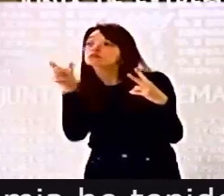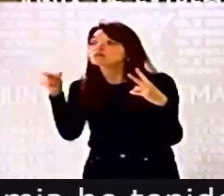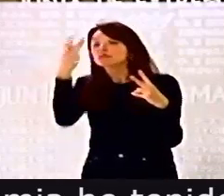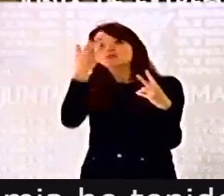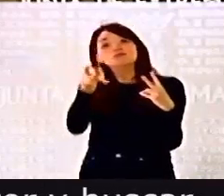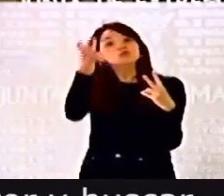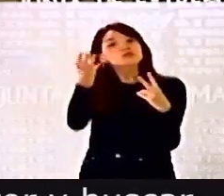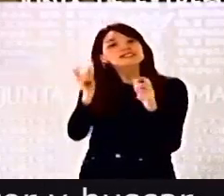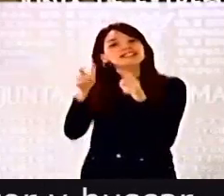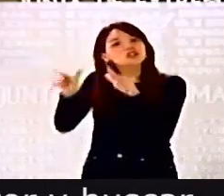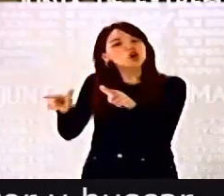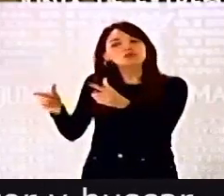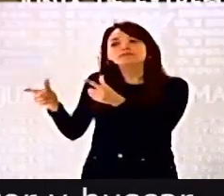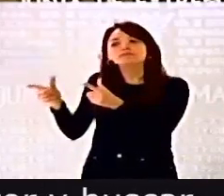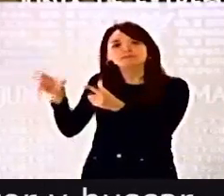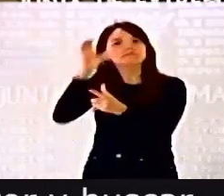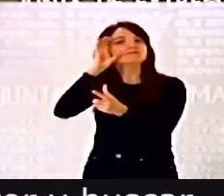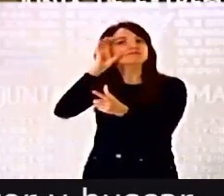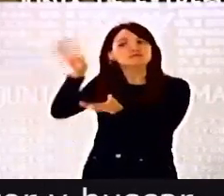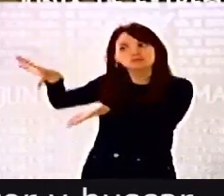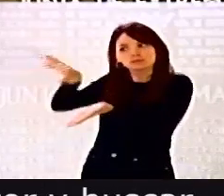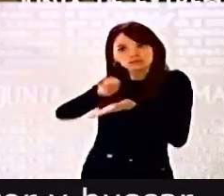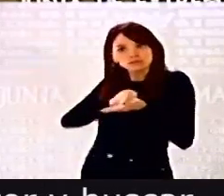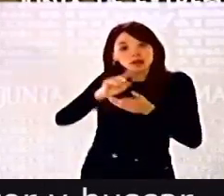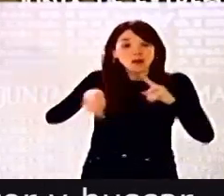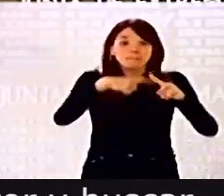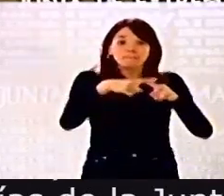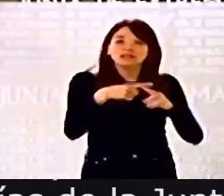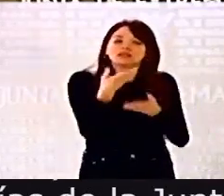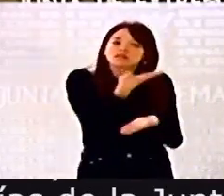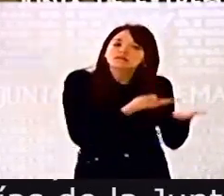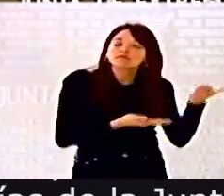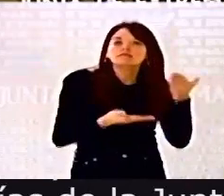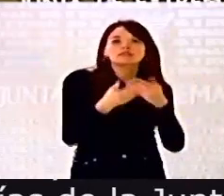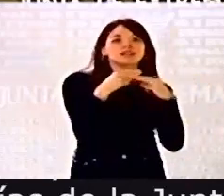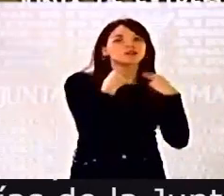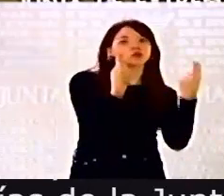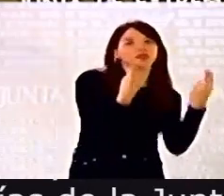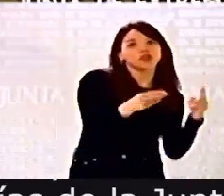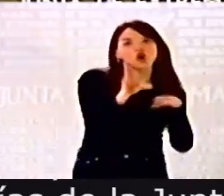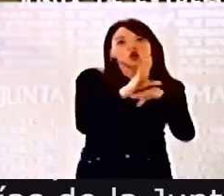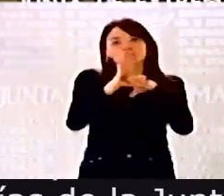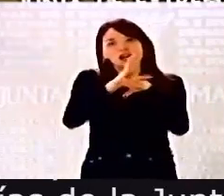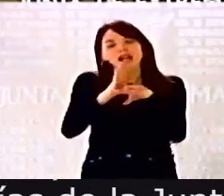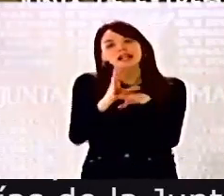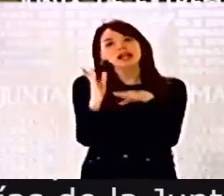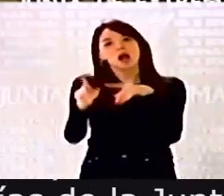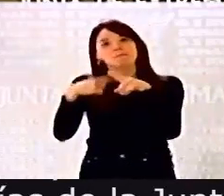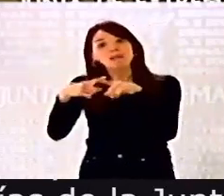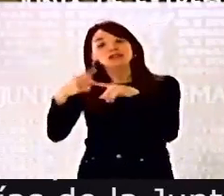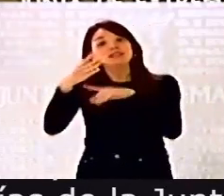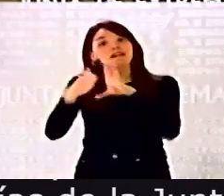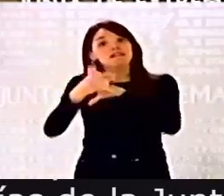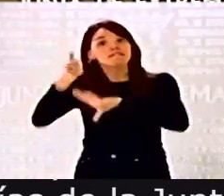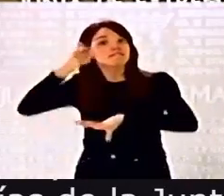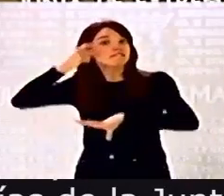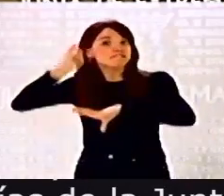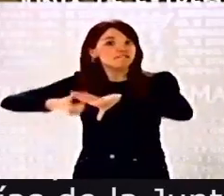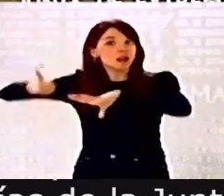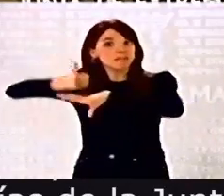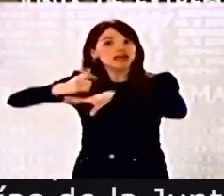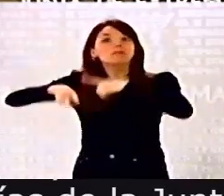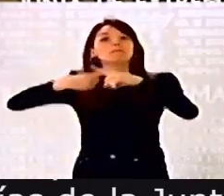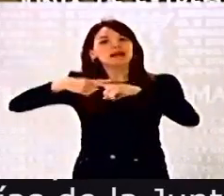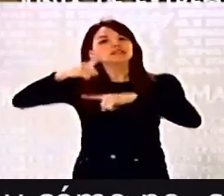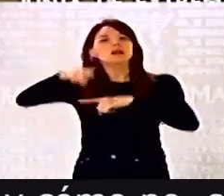en coordinación con el resto de consejerías de la Junta de Extremadura, con las diputaciones, con la FEMPEX y, cómo no, con el Ministerio de